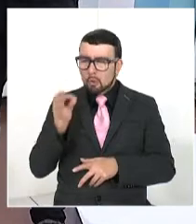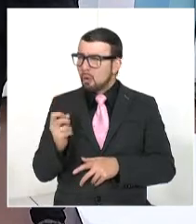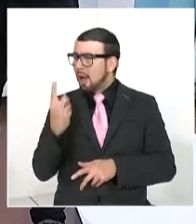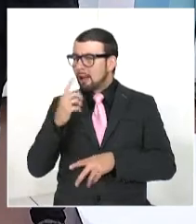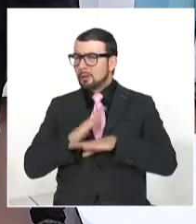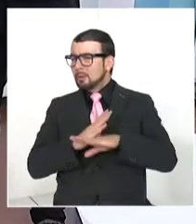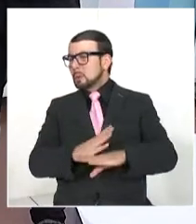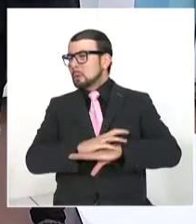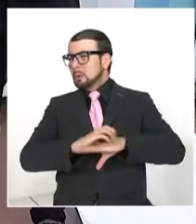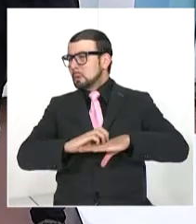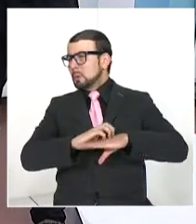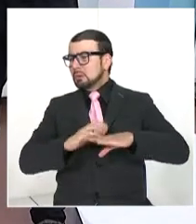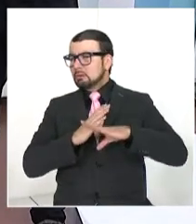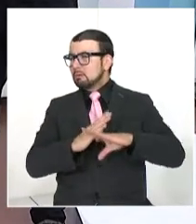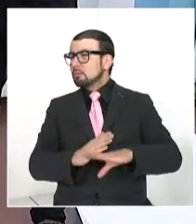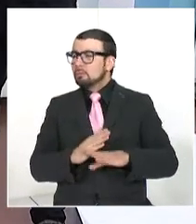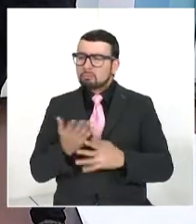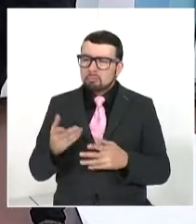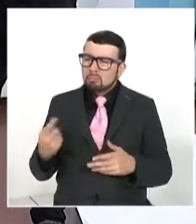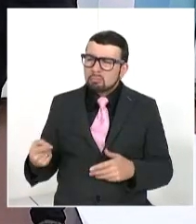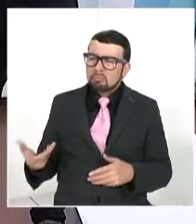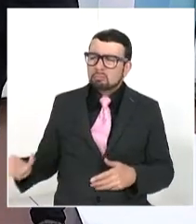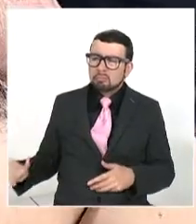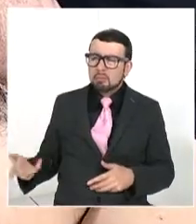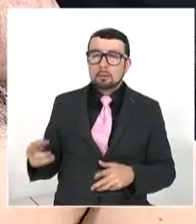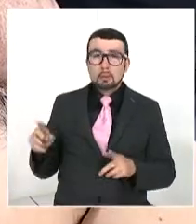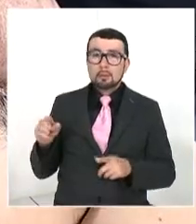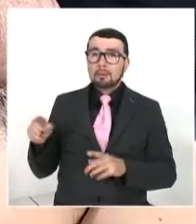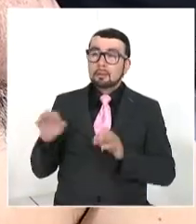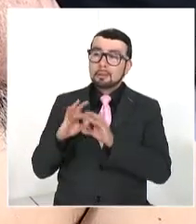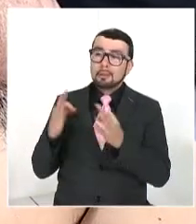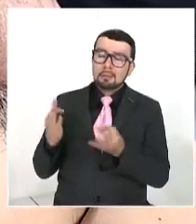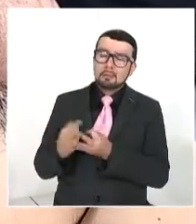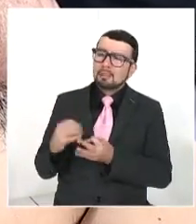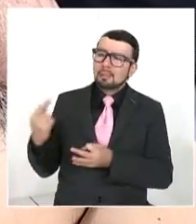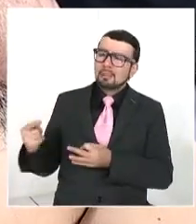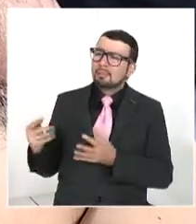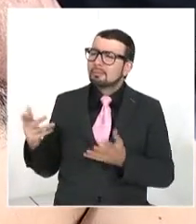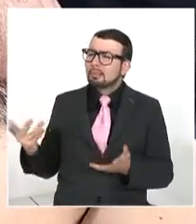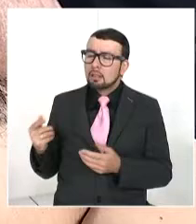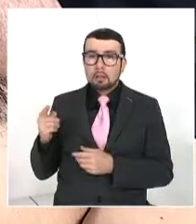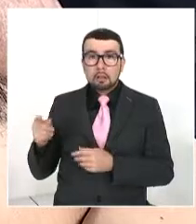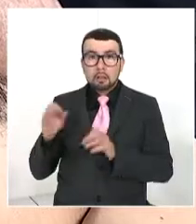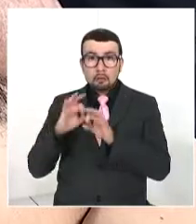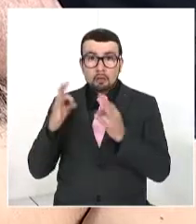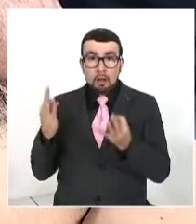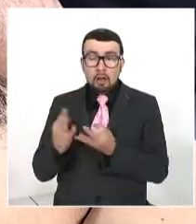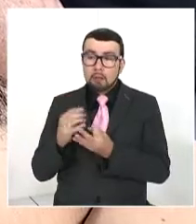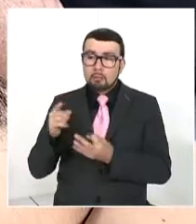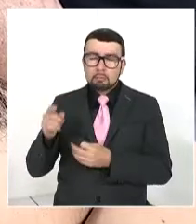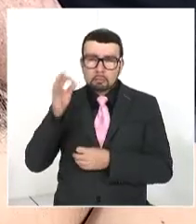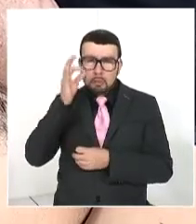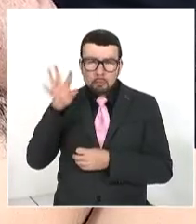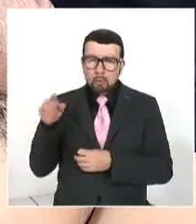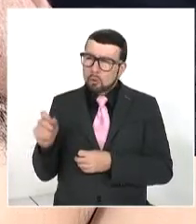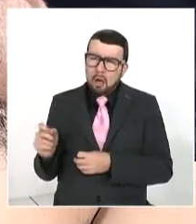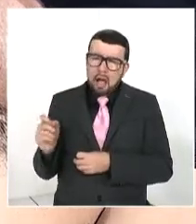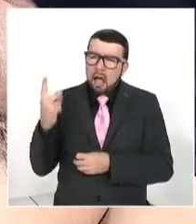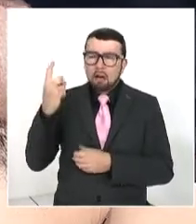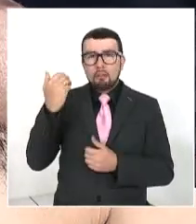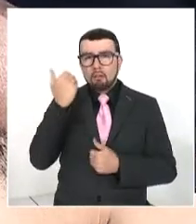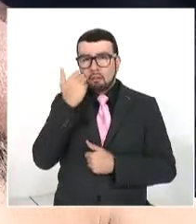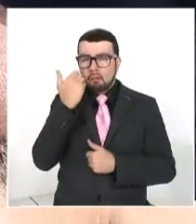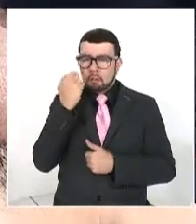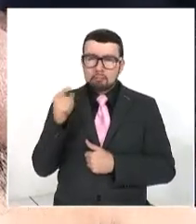algo, inclusive los antecedentes familiares, si en la familia han sufrido de alguna enfermedad, porque